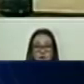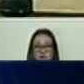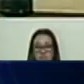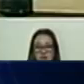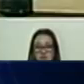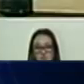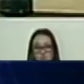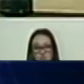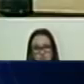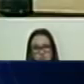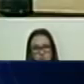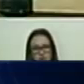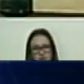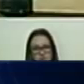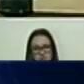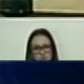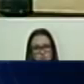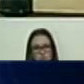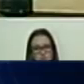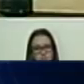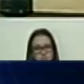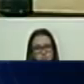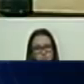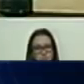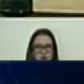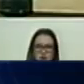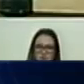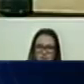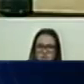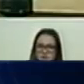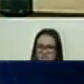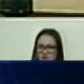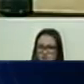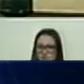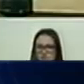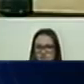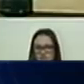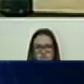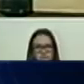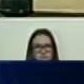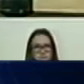pública gratuita, a la salud pública gratuita, derecho a la vivienda, etcétera, etcétera. Es otro país.